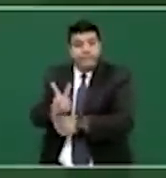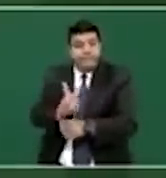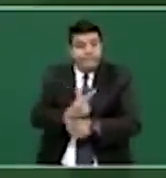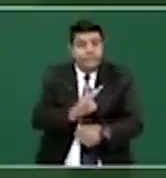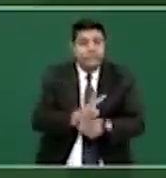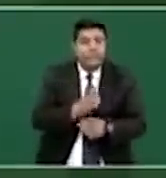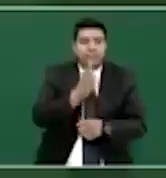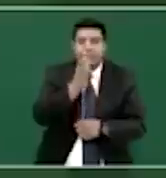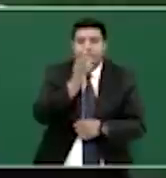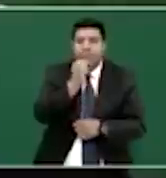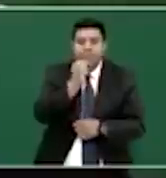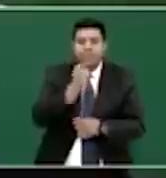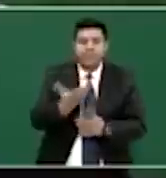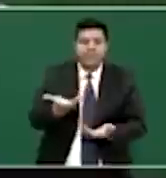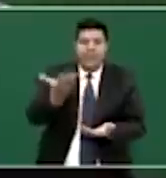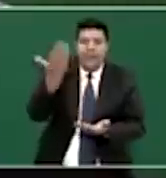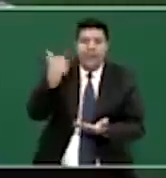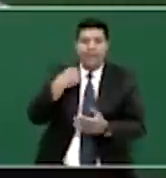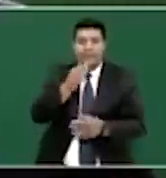pública.